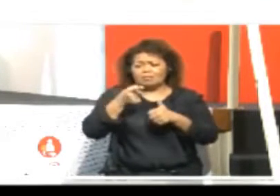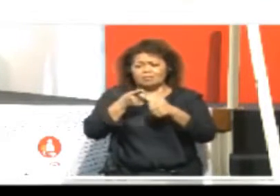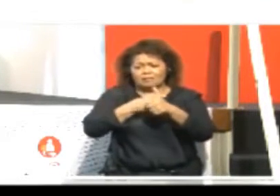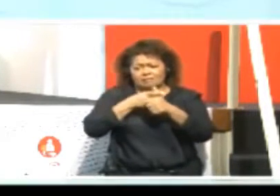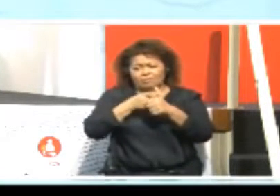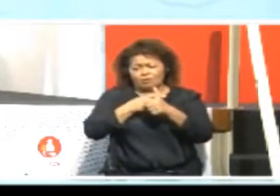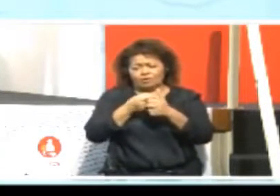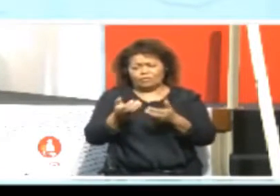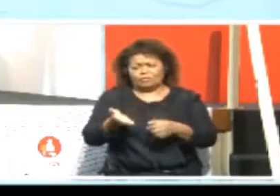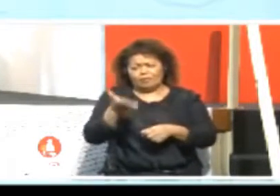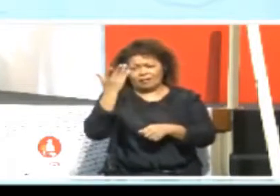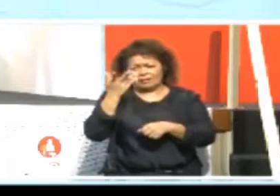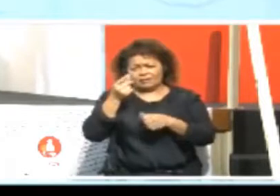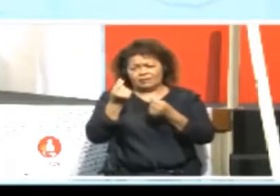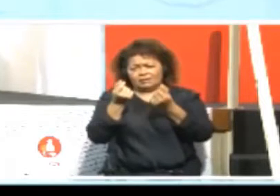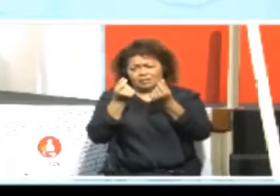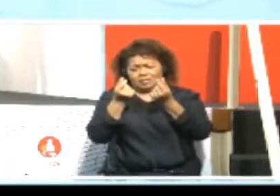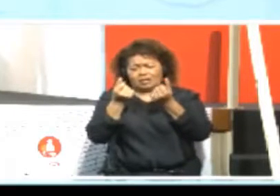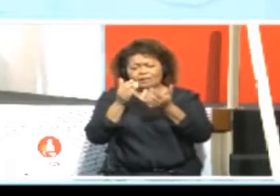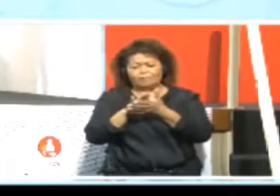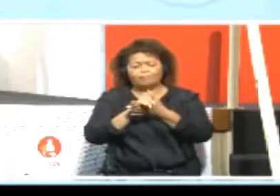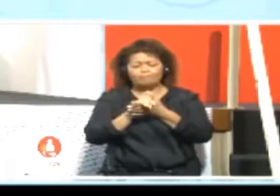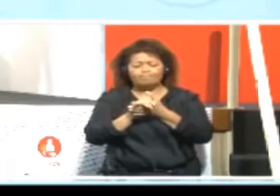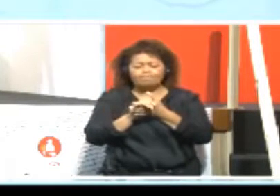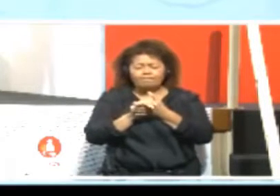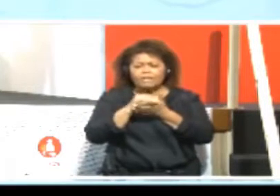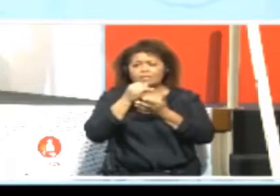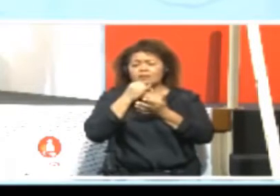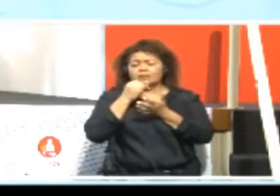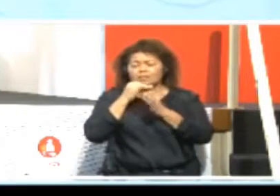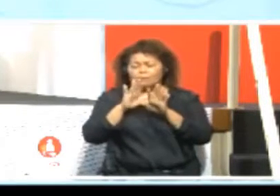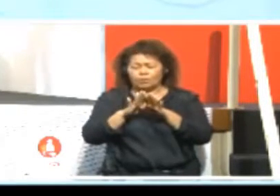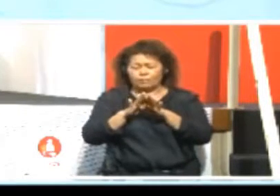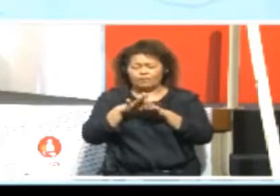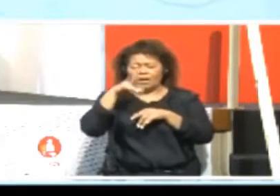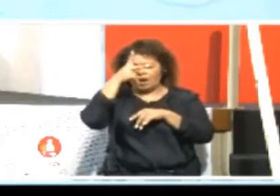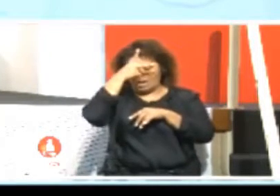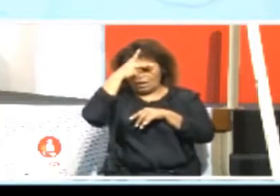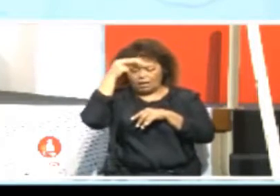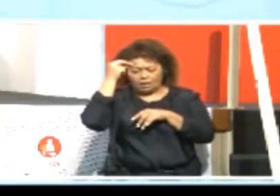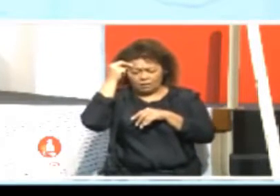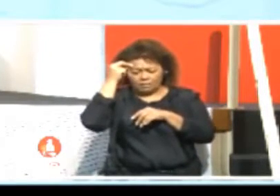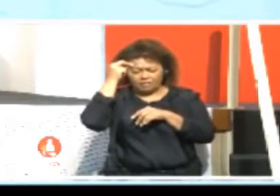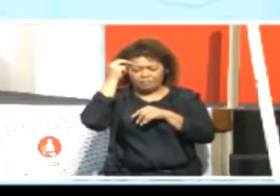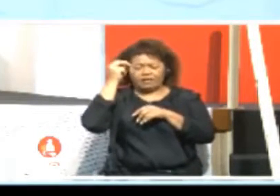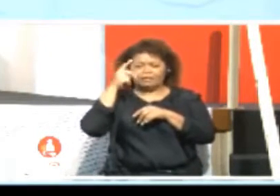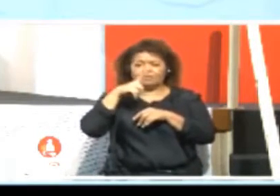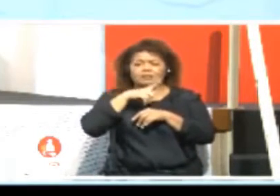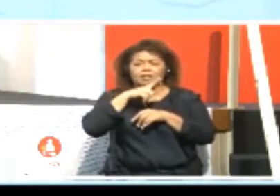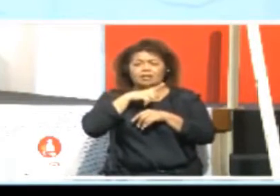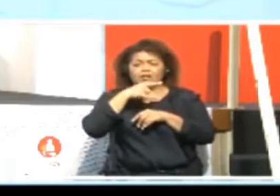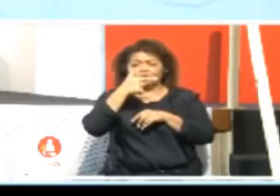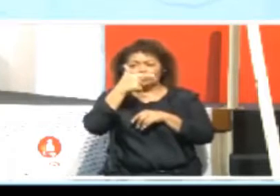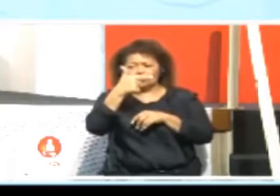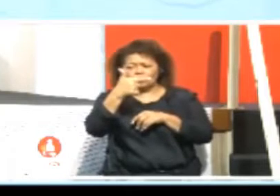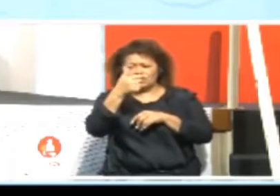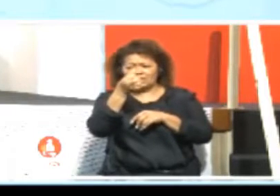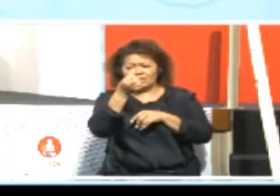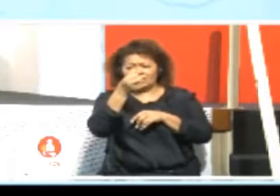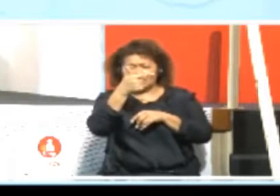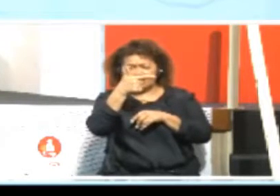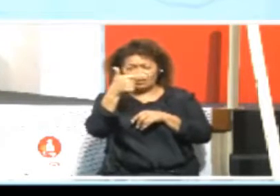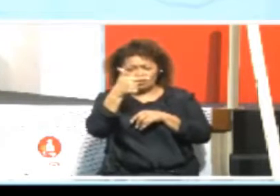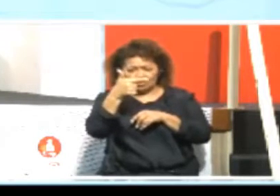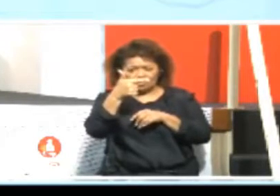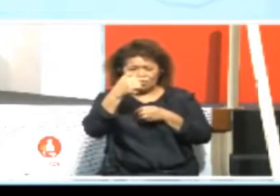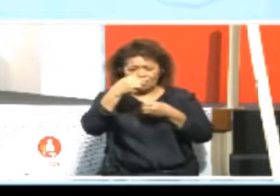los alcaldes me dijeron en El Salvador tiene 262 municipalidades, de igual manera, todas se reunieron en una ocasión, me